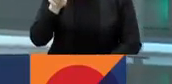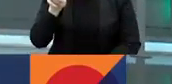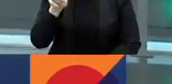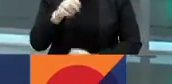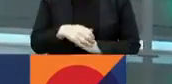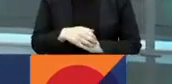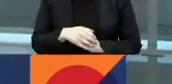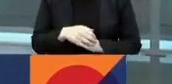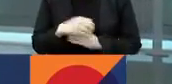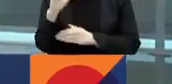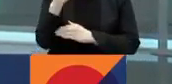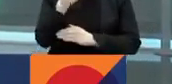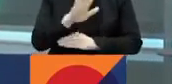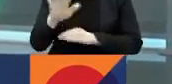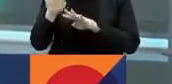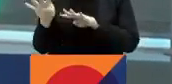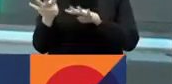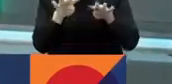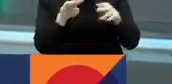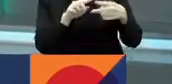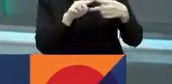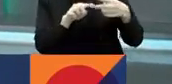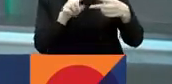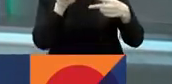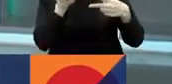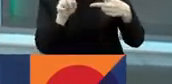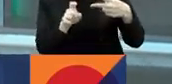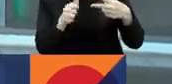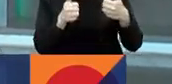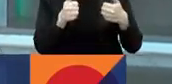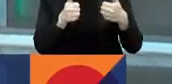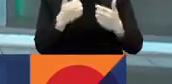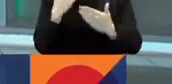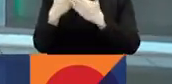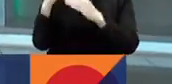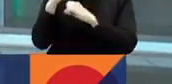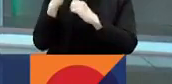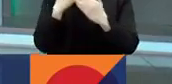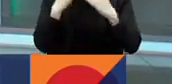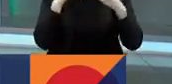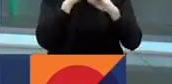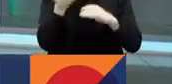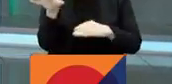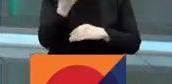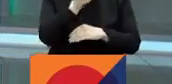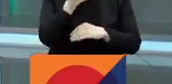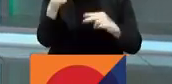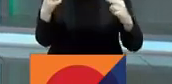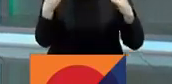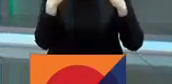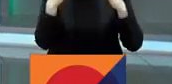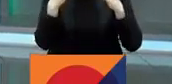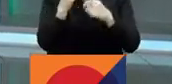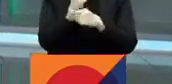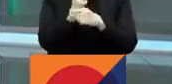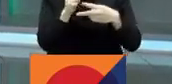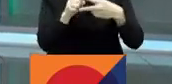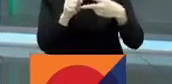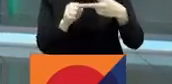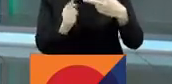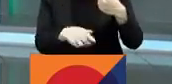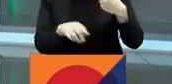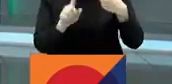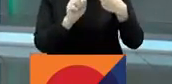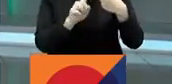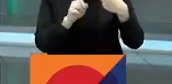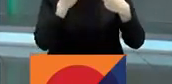los colombianos a esta hora. Damaris, buenas noches. Buenas noches, Lina, buenas noches a Camilo y a todos nuestros televidentes. Así es, el primero, los